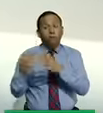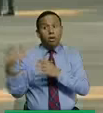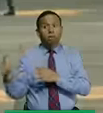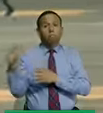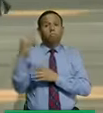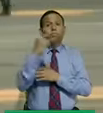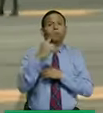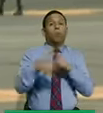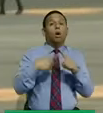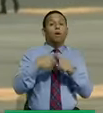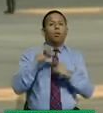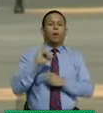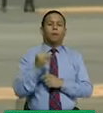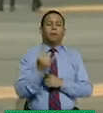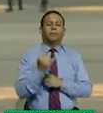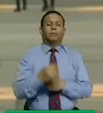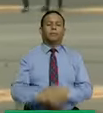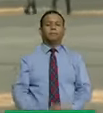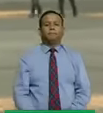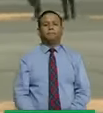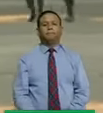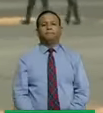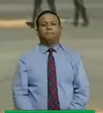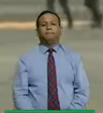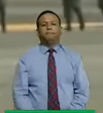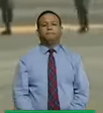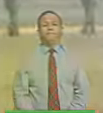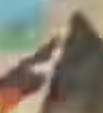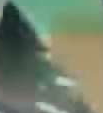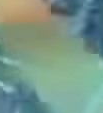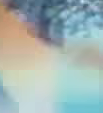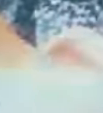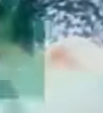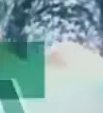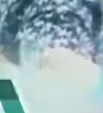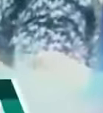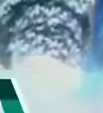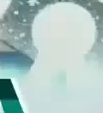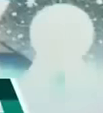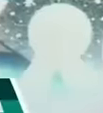jueves, informó Héctor Romero.